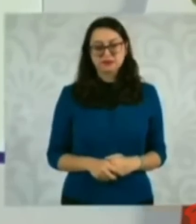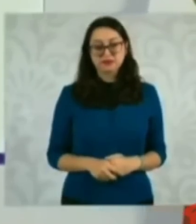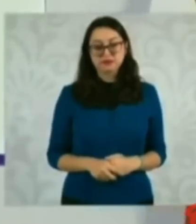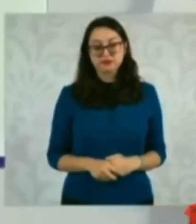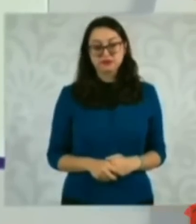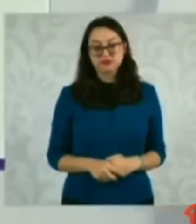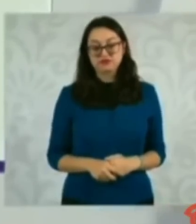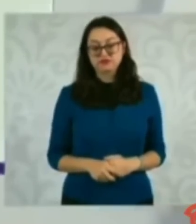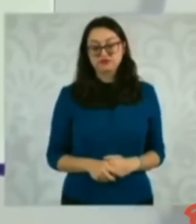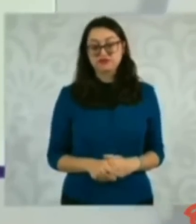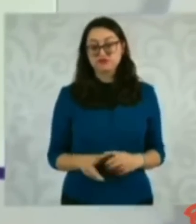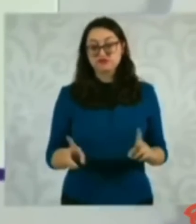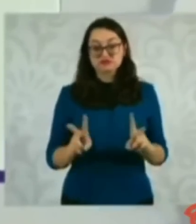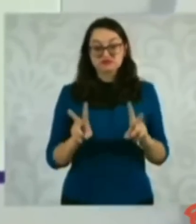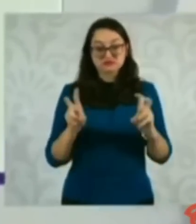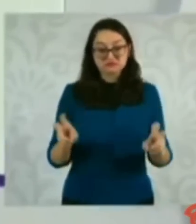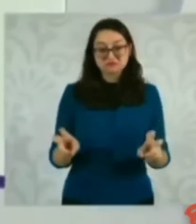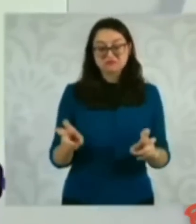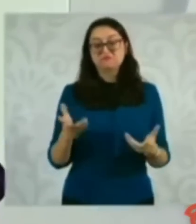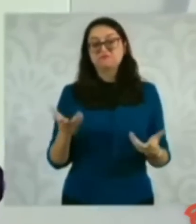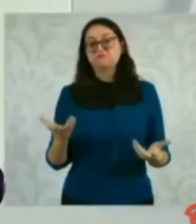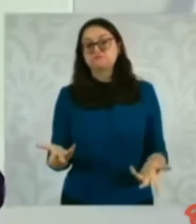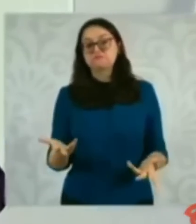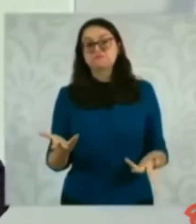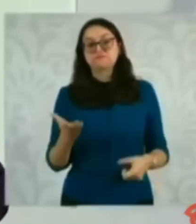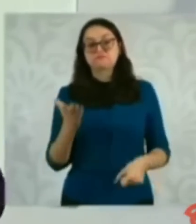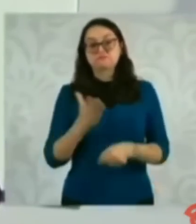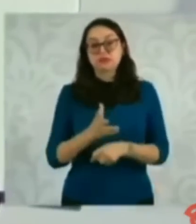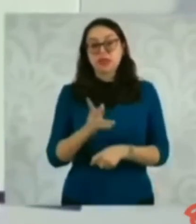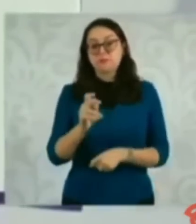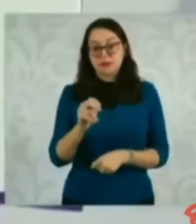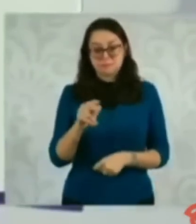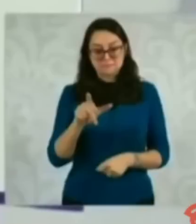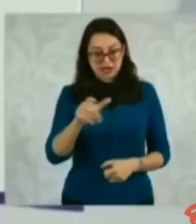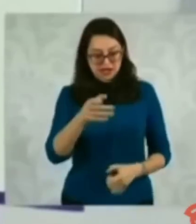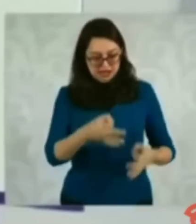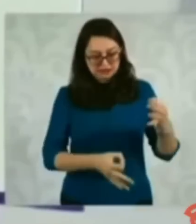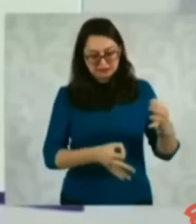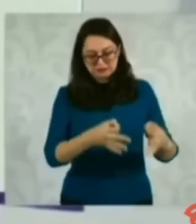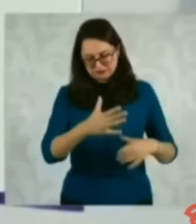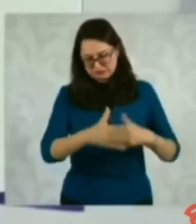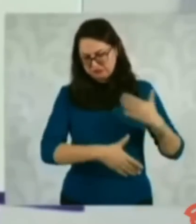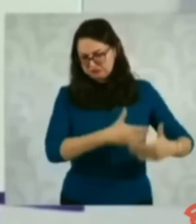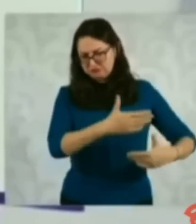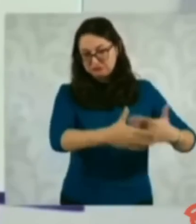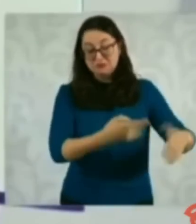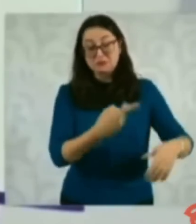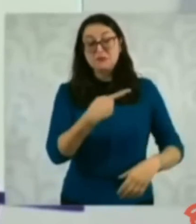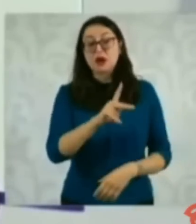asuntos penales, porque no puede volver a suceder en México.